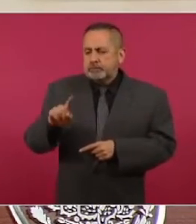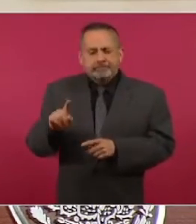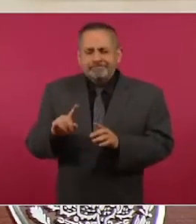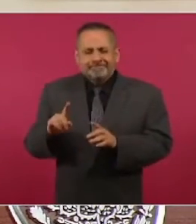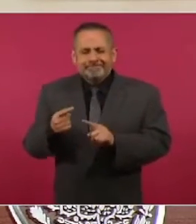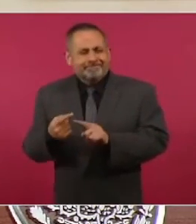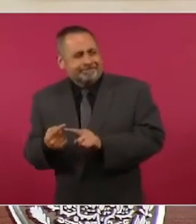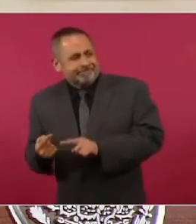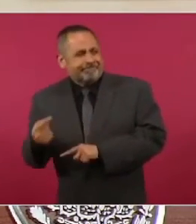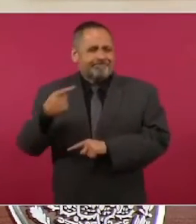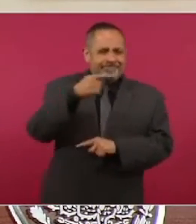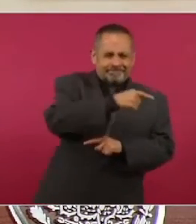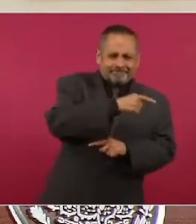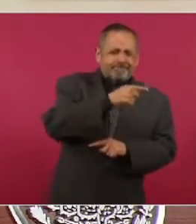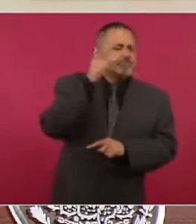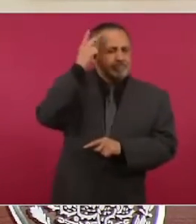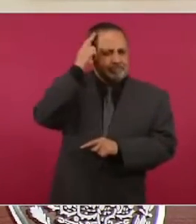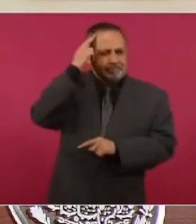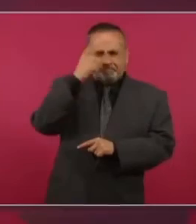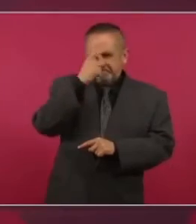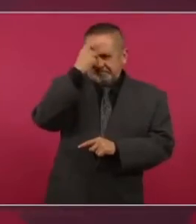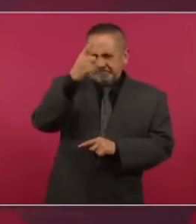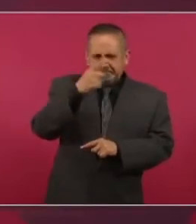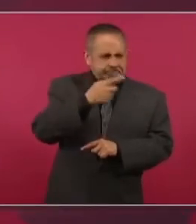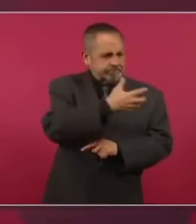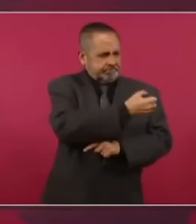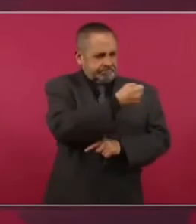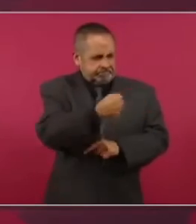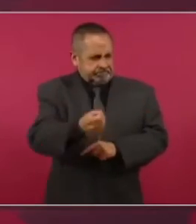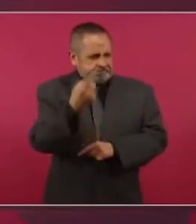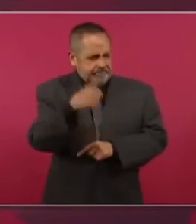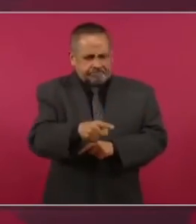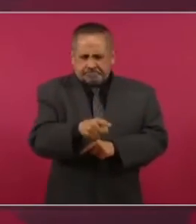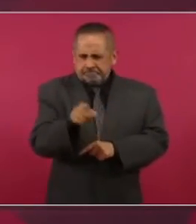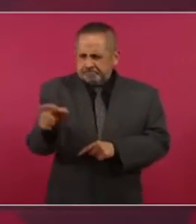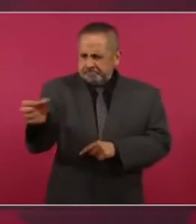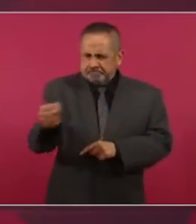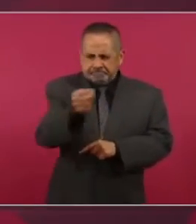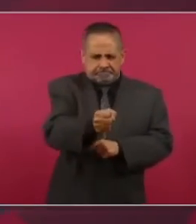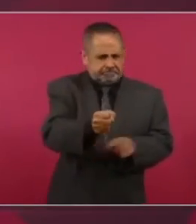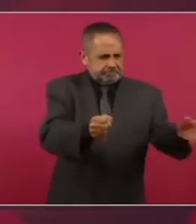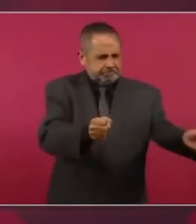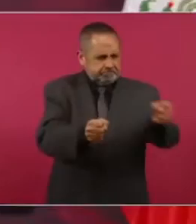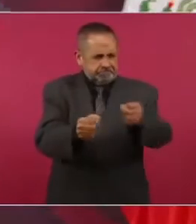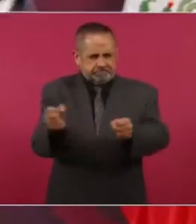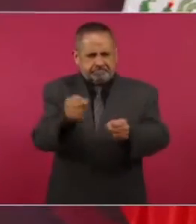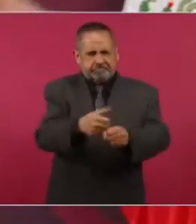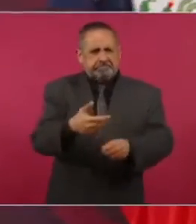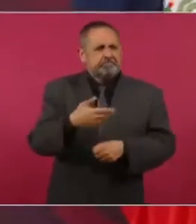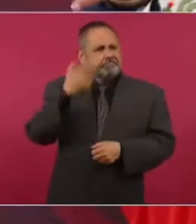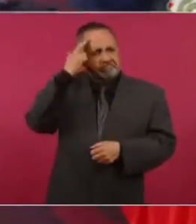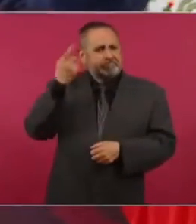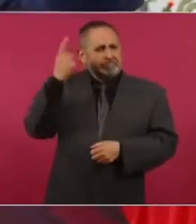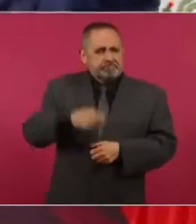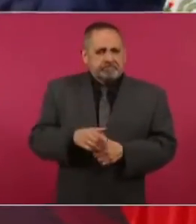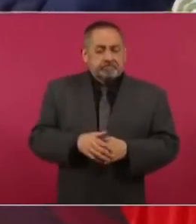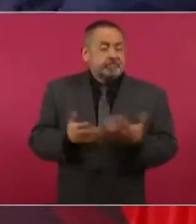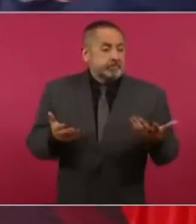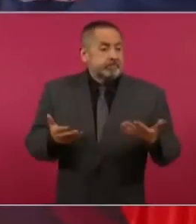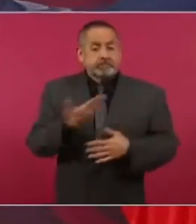Díaz, el creador de esto, de esa regla de oro. El presidente nombra a